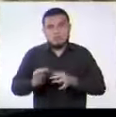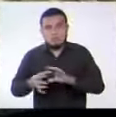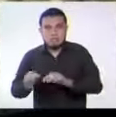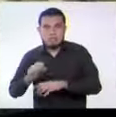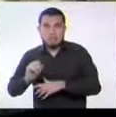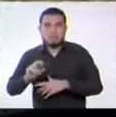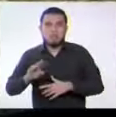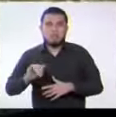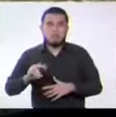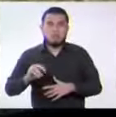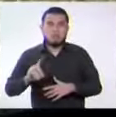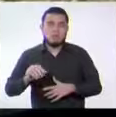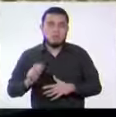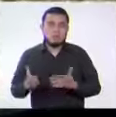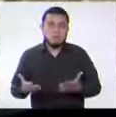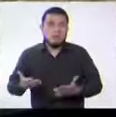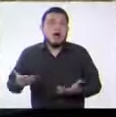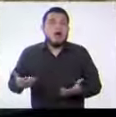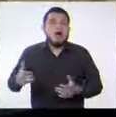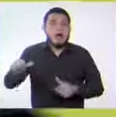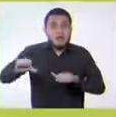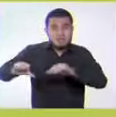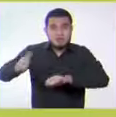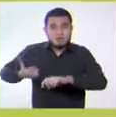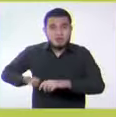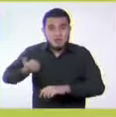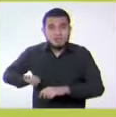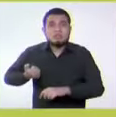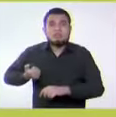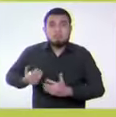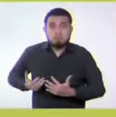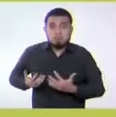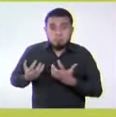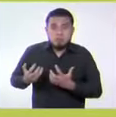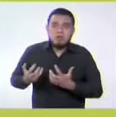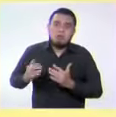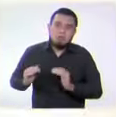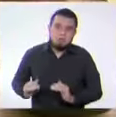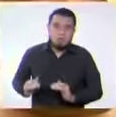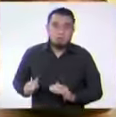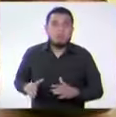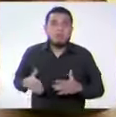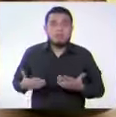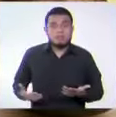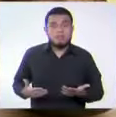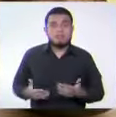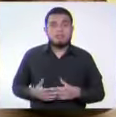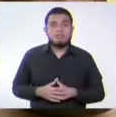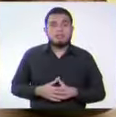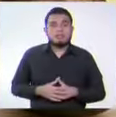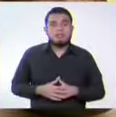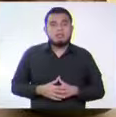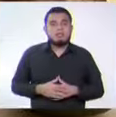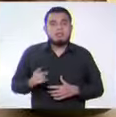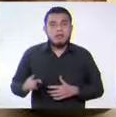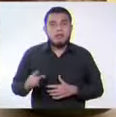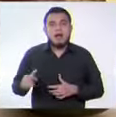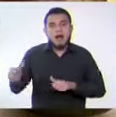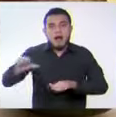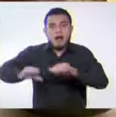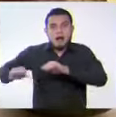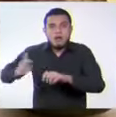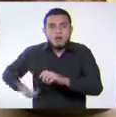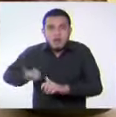Los ácidos grasos pueden ser saturados o insaturados. Si la cadena hidrocarbonada del ácido graso presenta